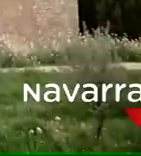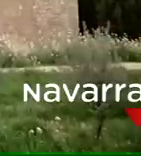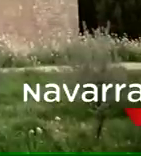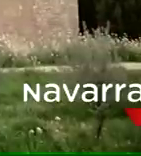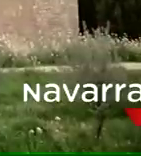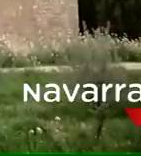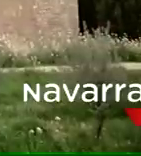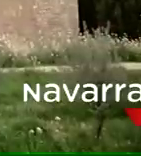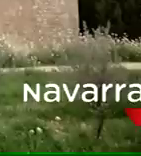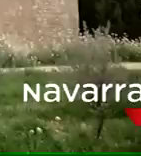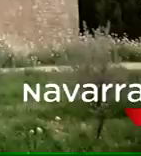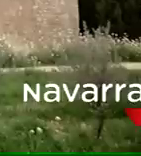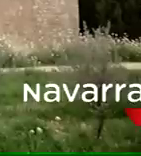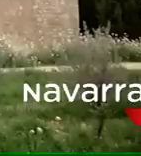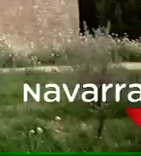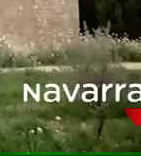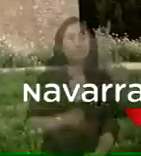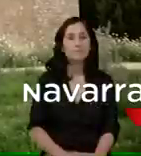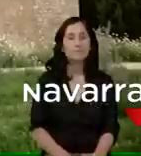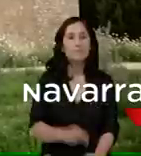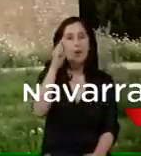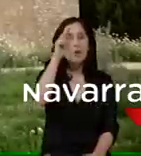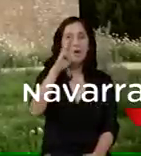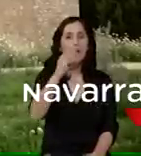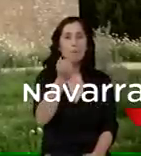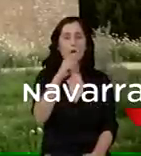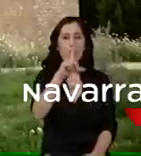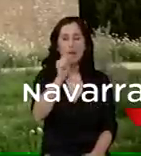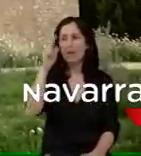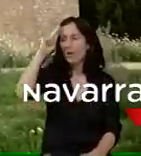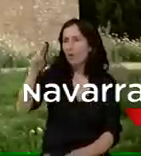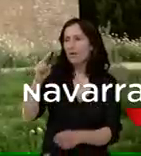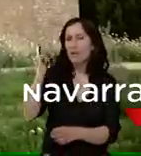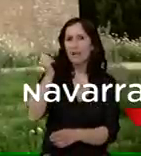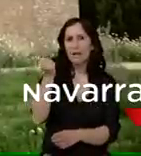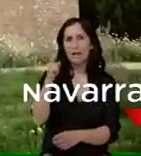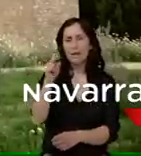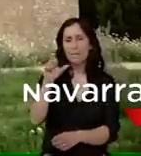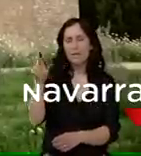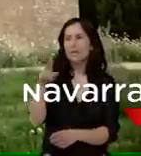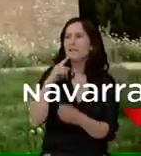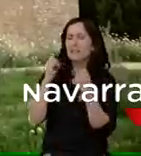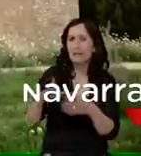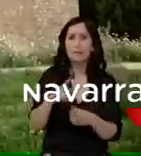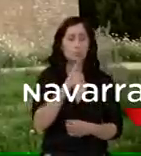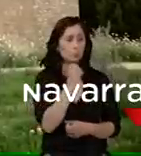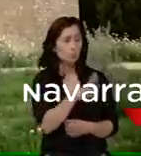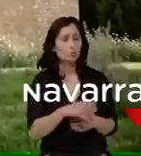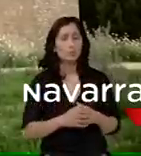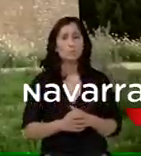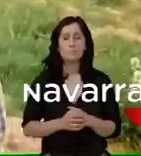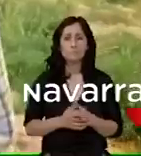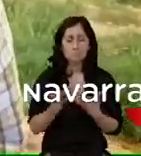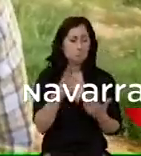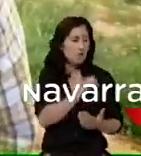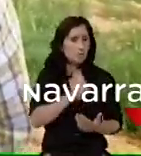Hola, Paula. Hola. Muy buenas, Javier. ¿Qué tal? ¿Qué tal estás? Muy bien. ¿Bien? Sí,